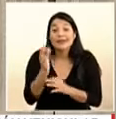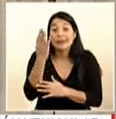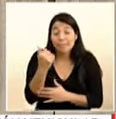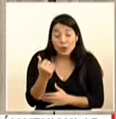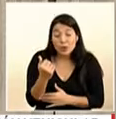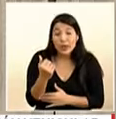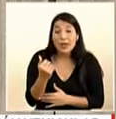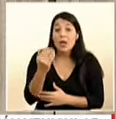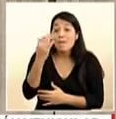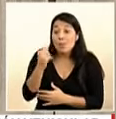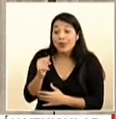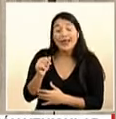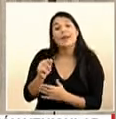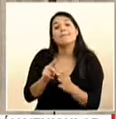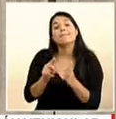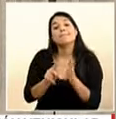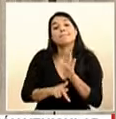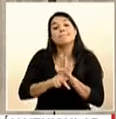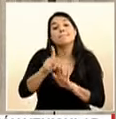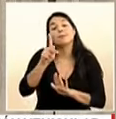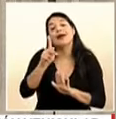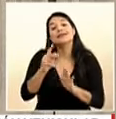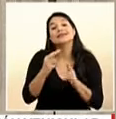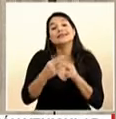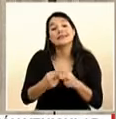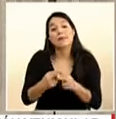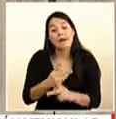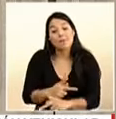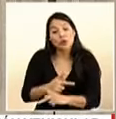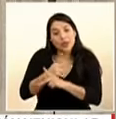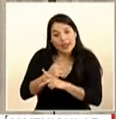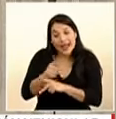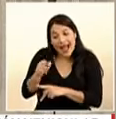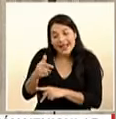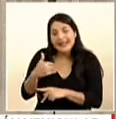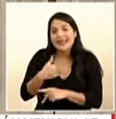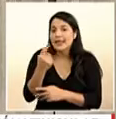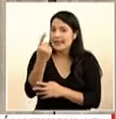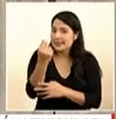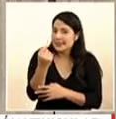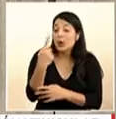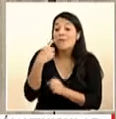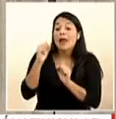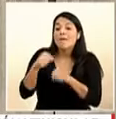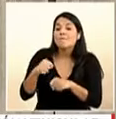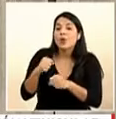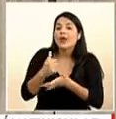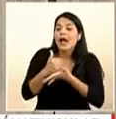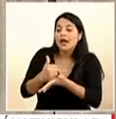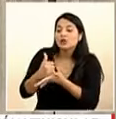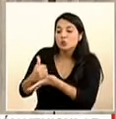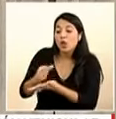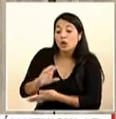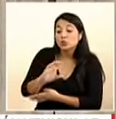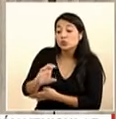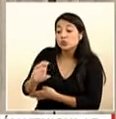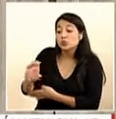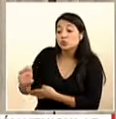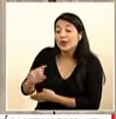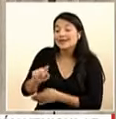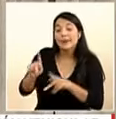allí los fondos necesarios para apoyar económicamente a las personas que hoy sabemos lo están necesitando y esa es